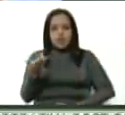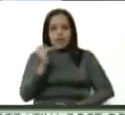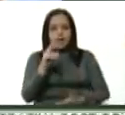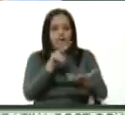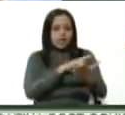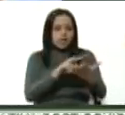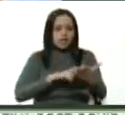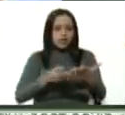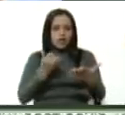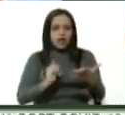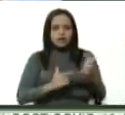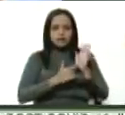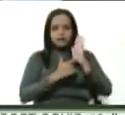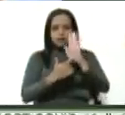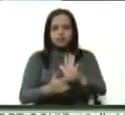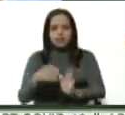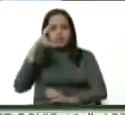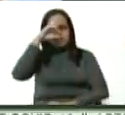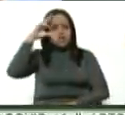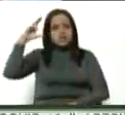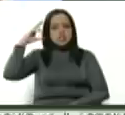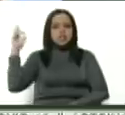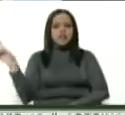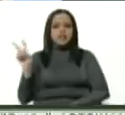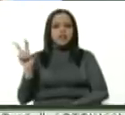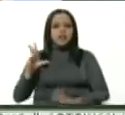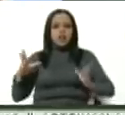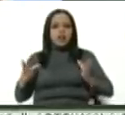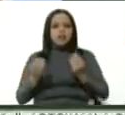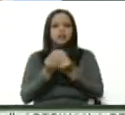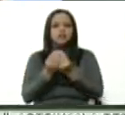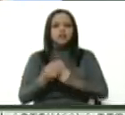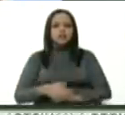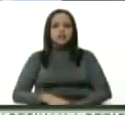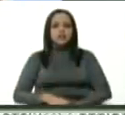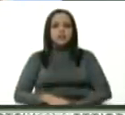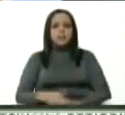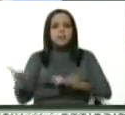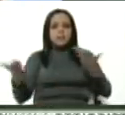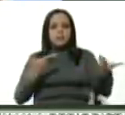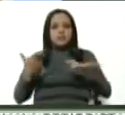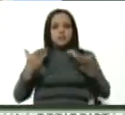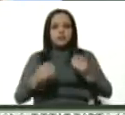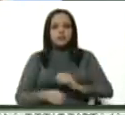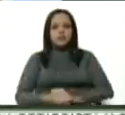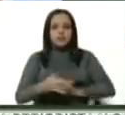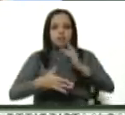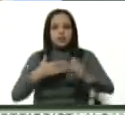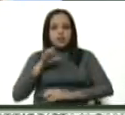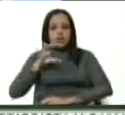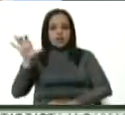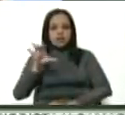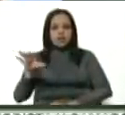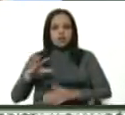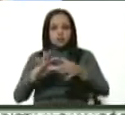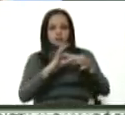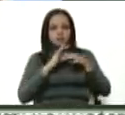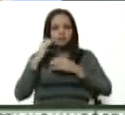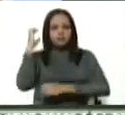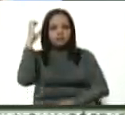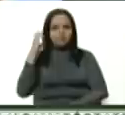sido publicado tanto por la Cancillería de Venezuela como por el Servicio de Acción Exterior de la Unión Europea,